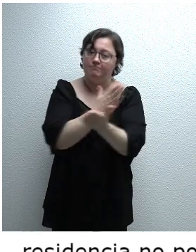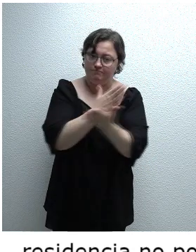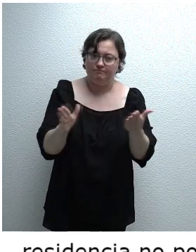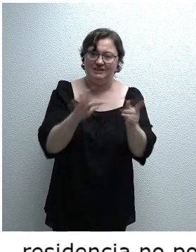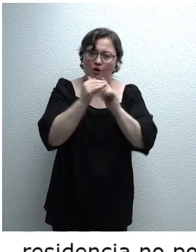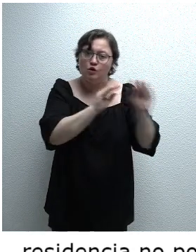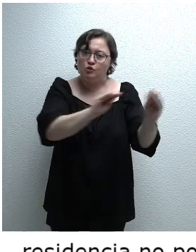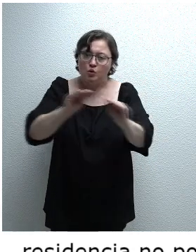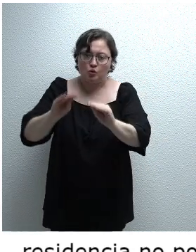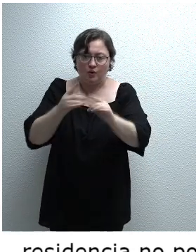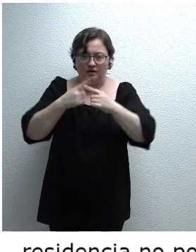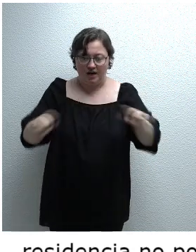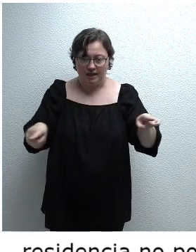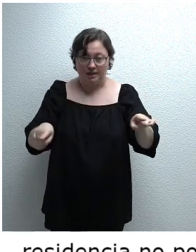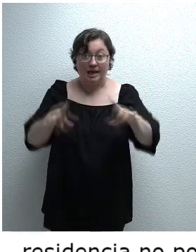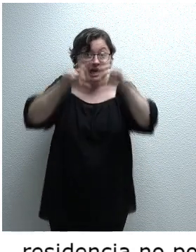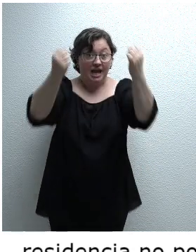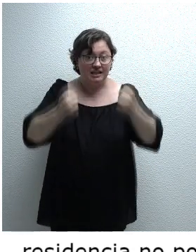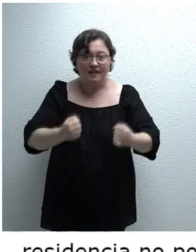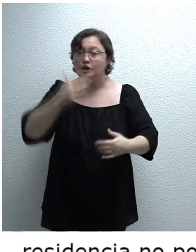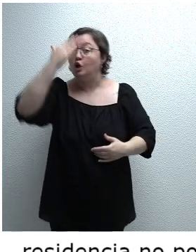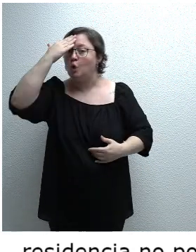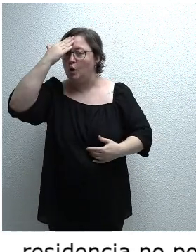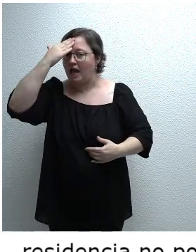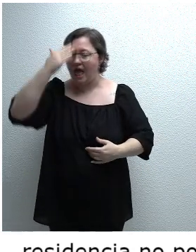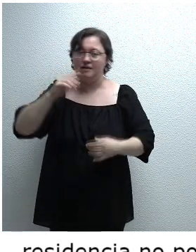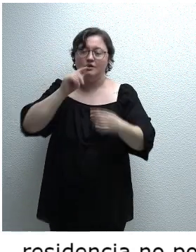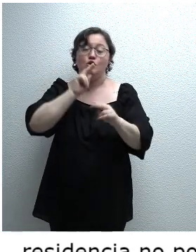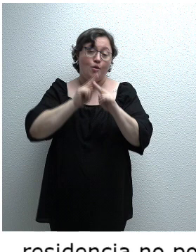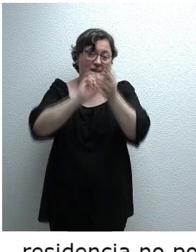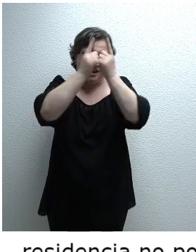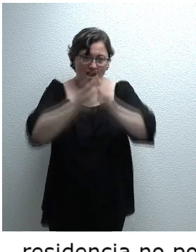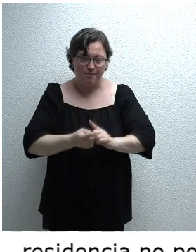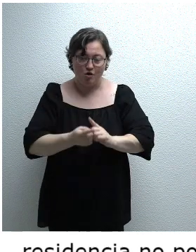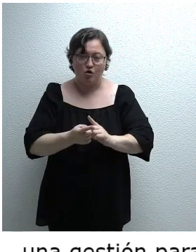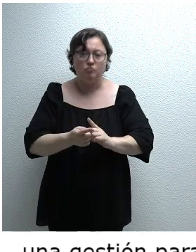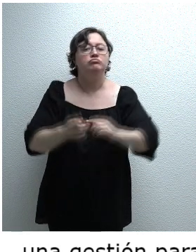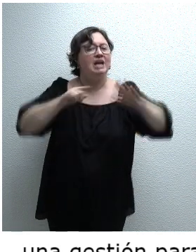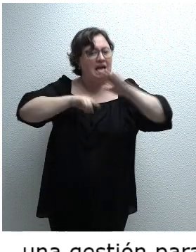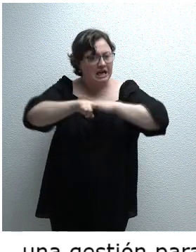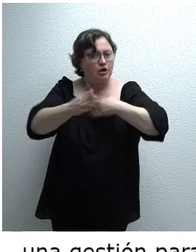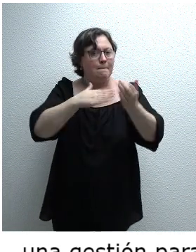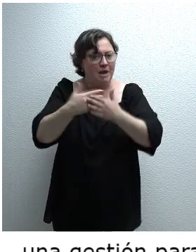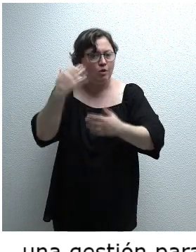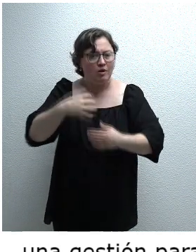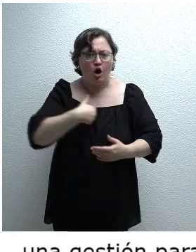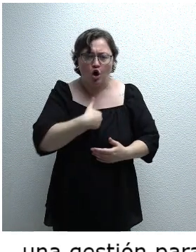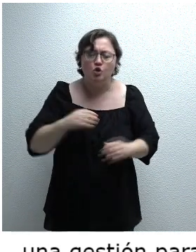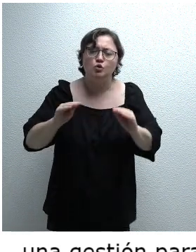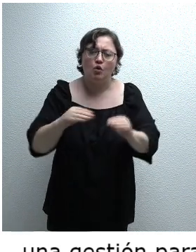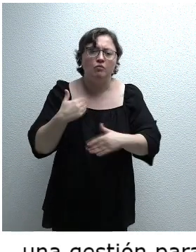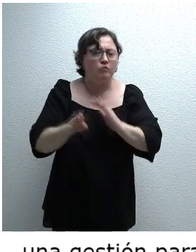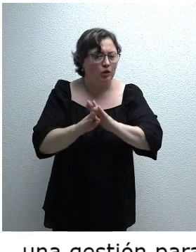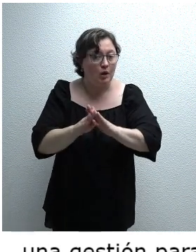esas situaciones. Las entidades tutelares, que cambiarán evidentemente el nombre, podrán seguir desarrollando sus funciones